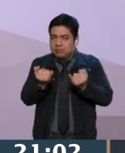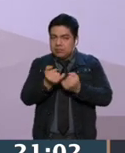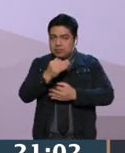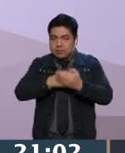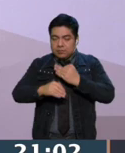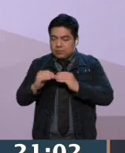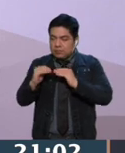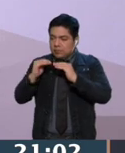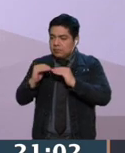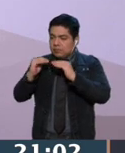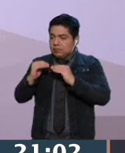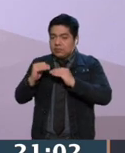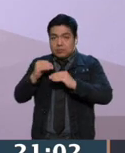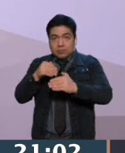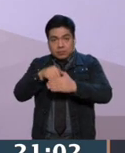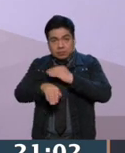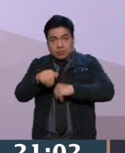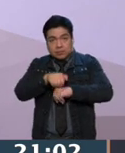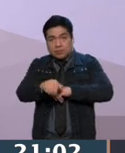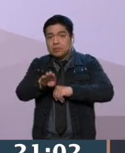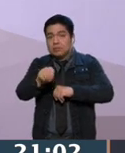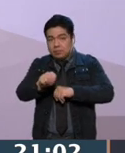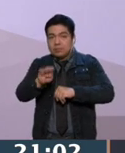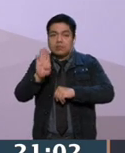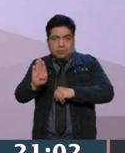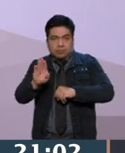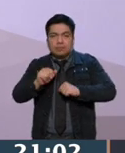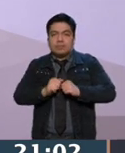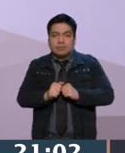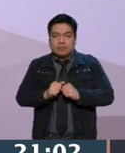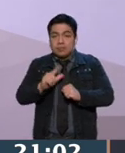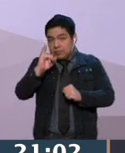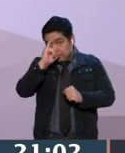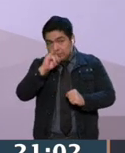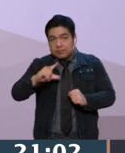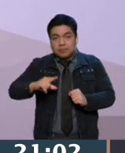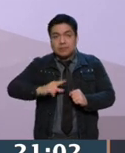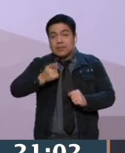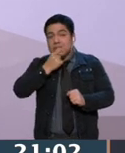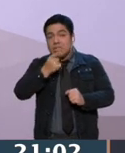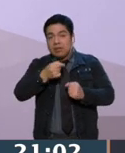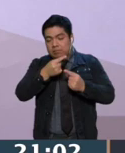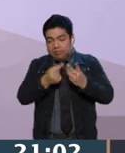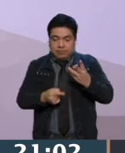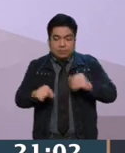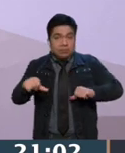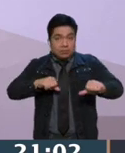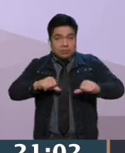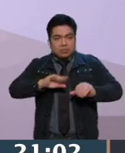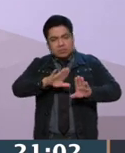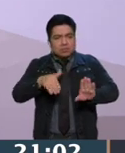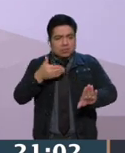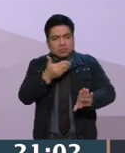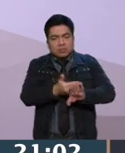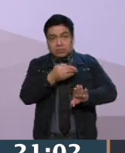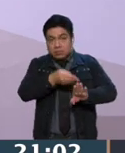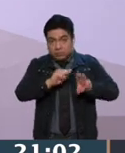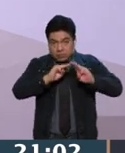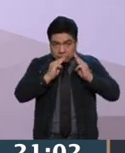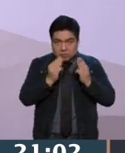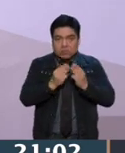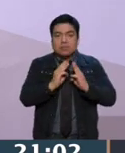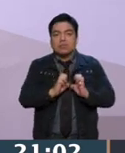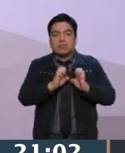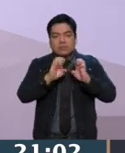renivelación en las vías de la línea 9 y la línea B. El jefe de gobierno enfatizó también sobre las acciones emprendidas en contra del cártel inmobiliario.